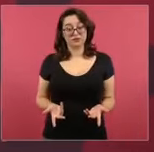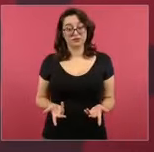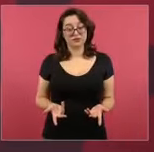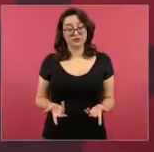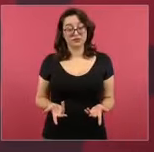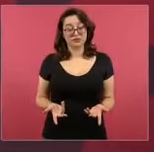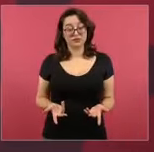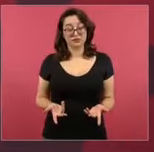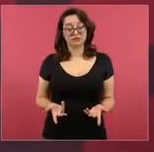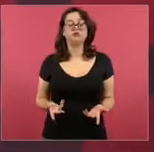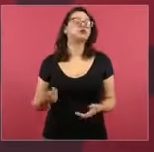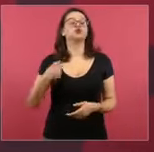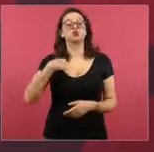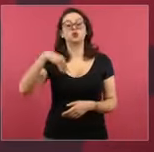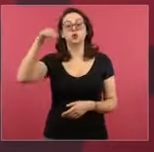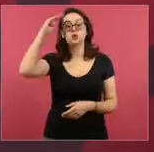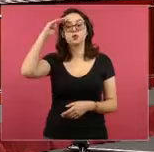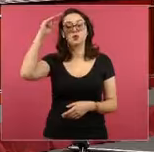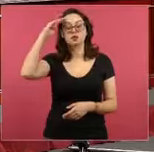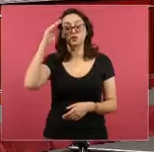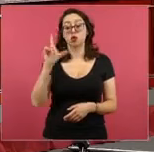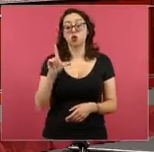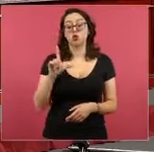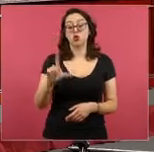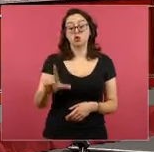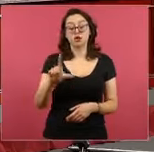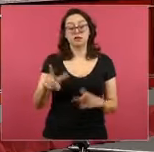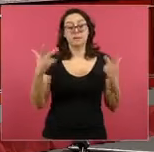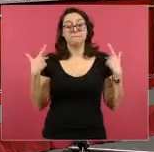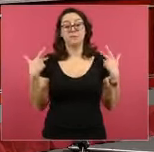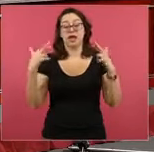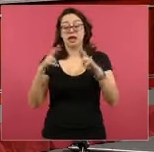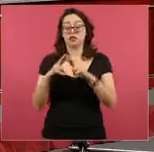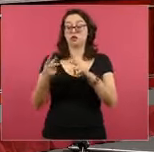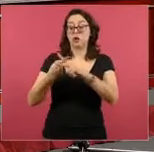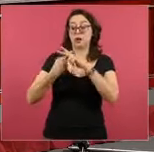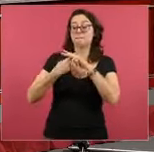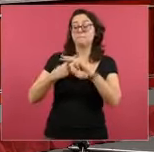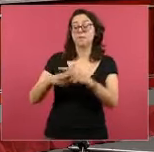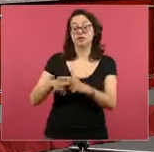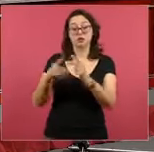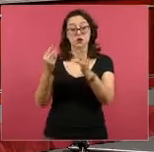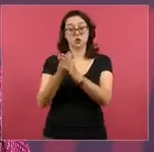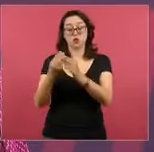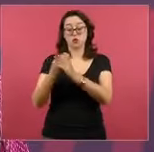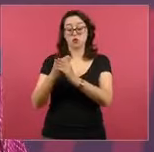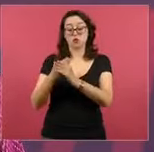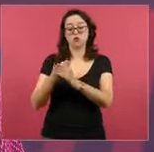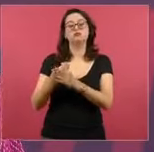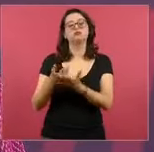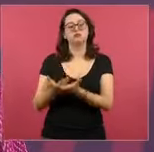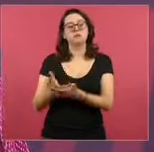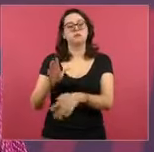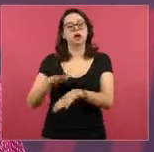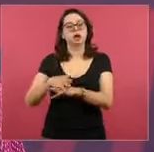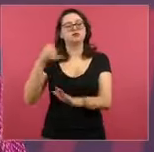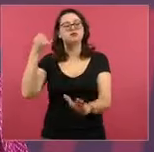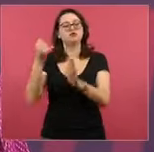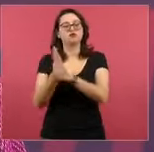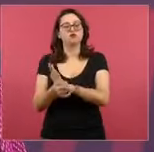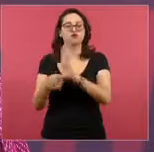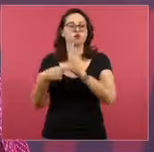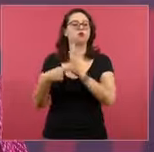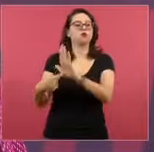semana de formación que empieza el próximo lunes. Pero en lo general lo que les podemos decir es que obviamente